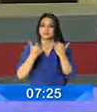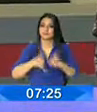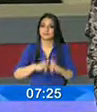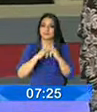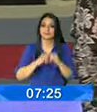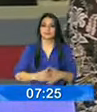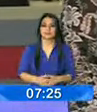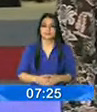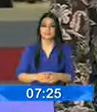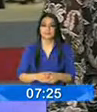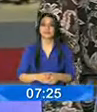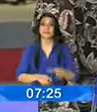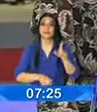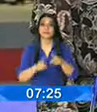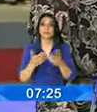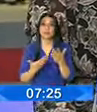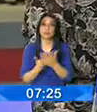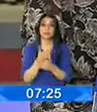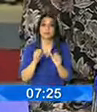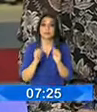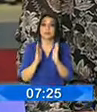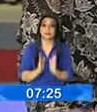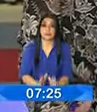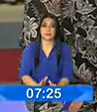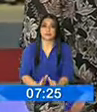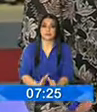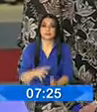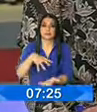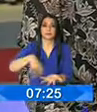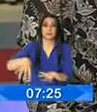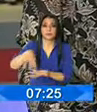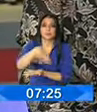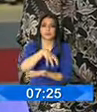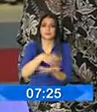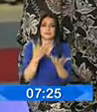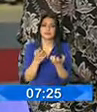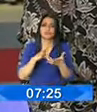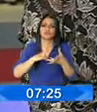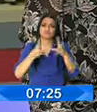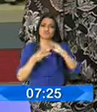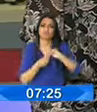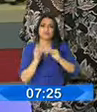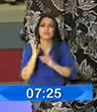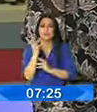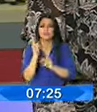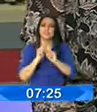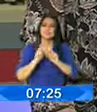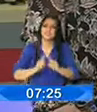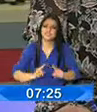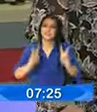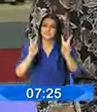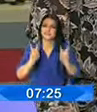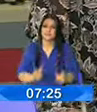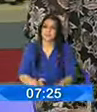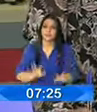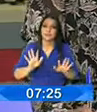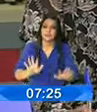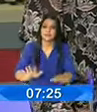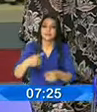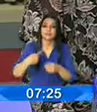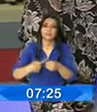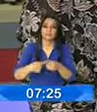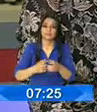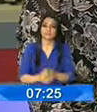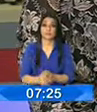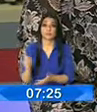y les contamos que algunos de los nuevos legisladores que son de provincias buscan adaptarse al clima y a otras exigencias que demanda la capital